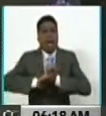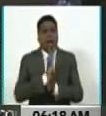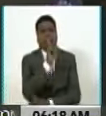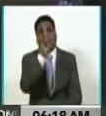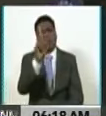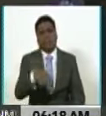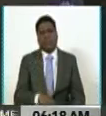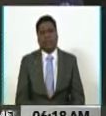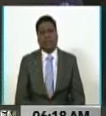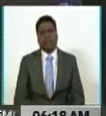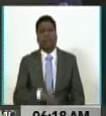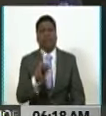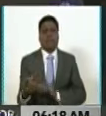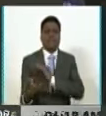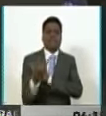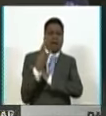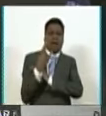siendo traicionado.